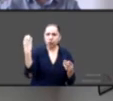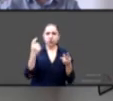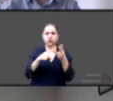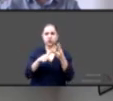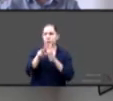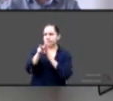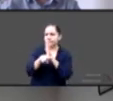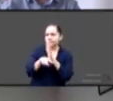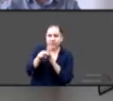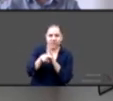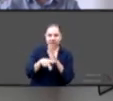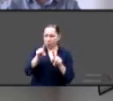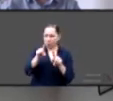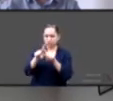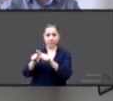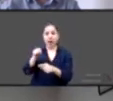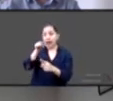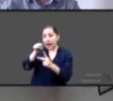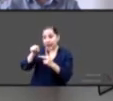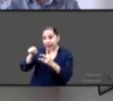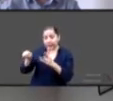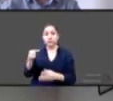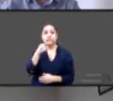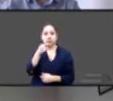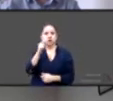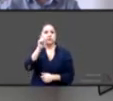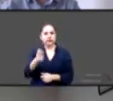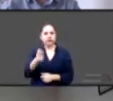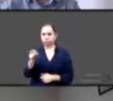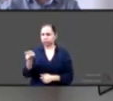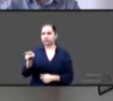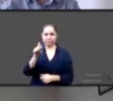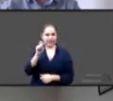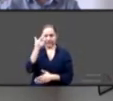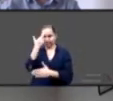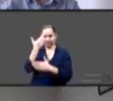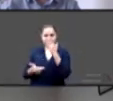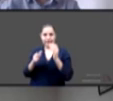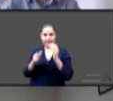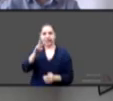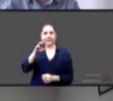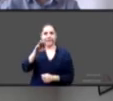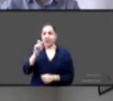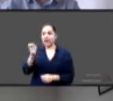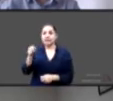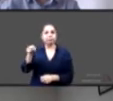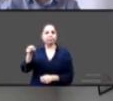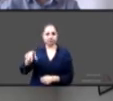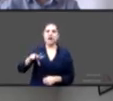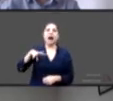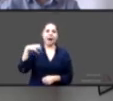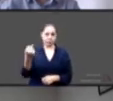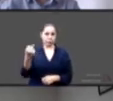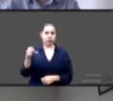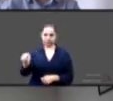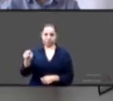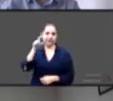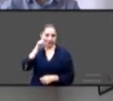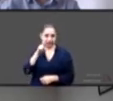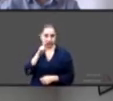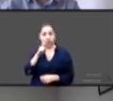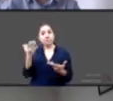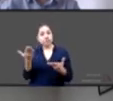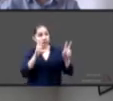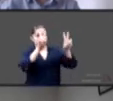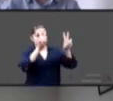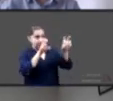que está siendo victimizado, que ha sido víctima y que ha sido abusado y que está siendo explotado sexualmente. Por lo que en materia de derechos humanos y en